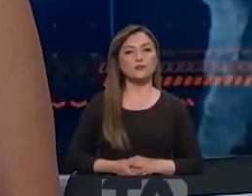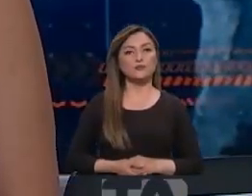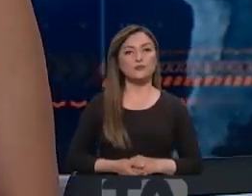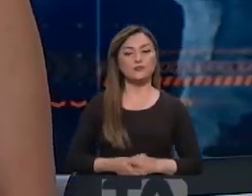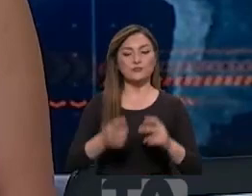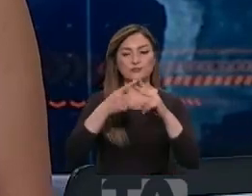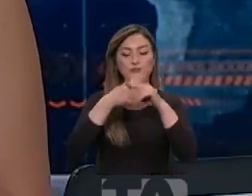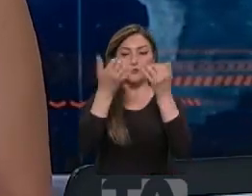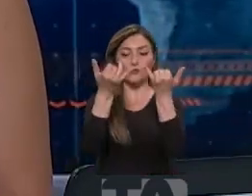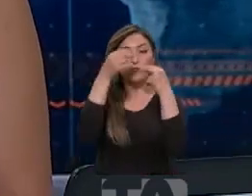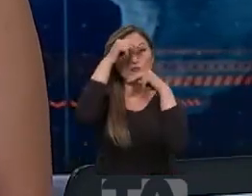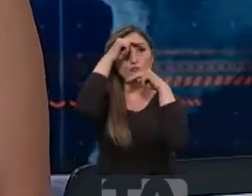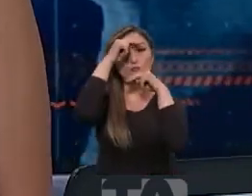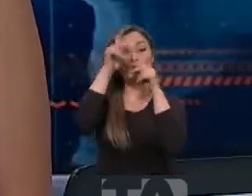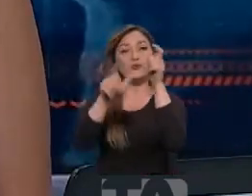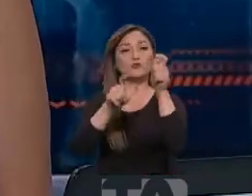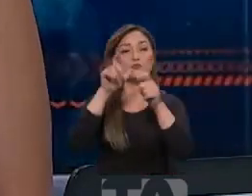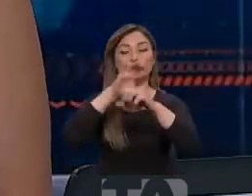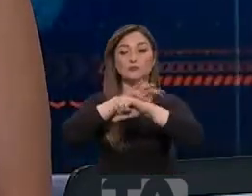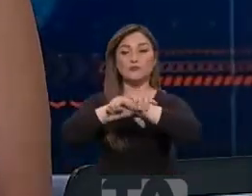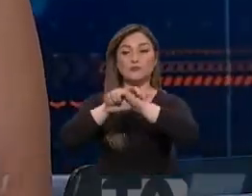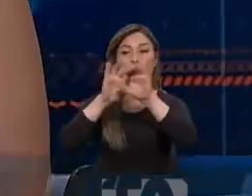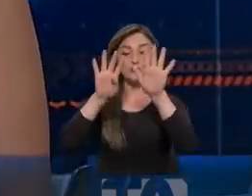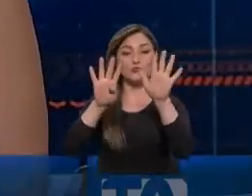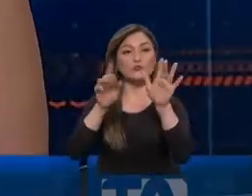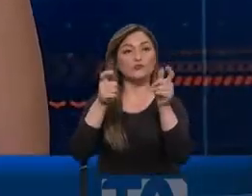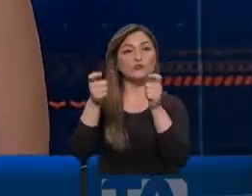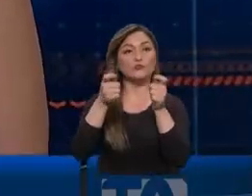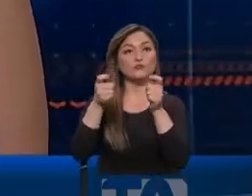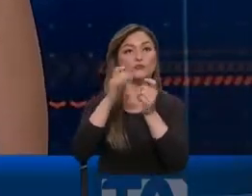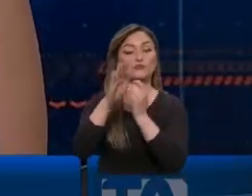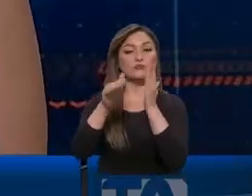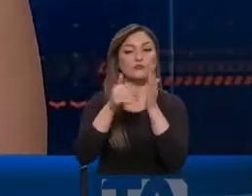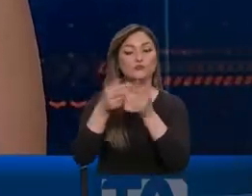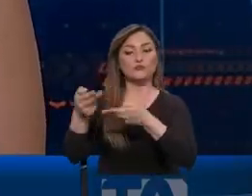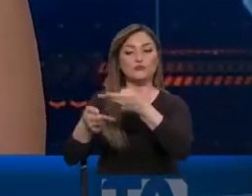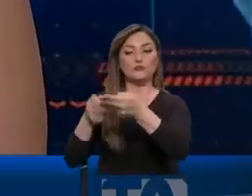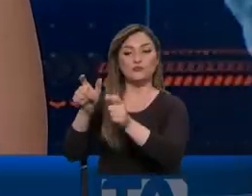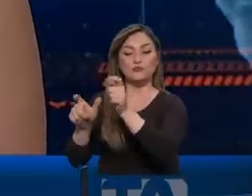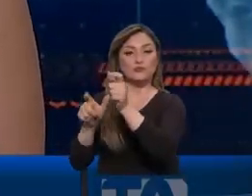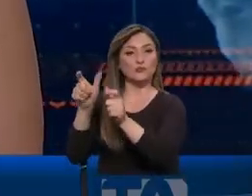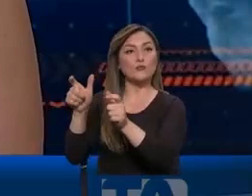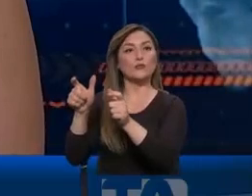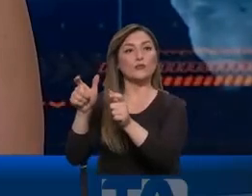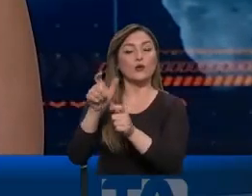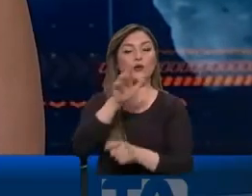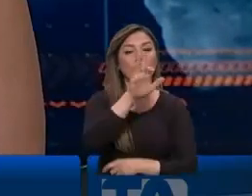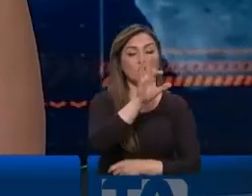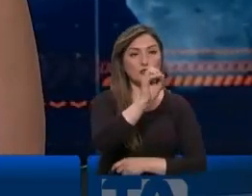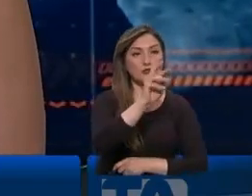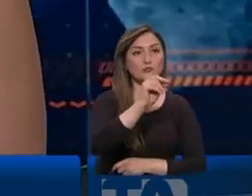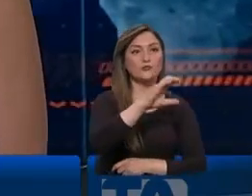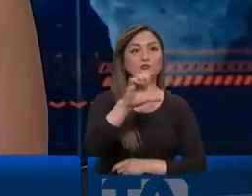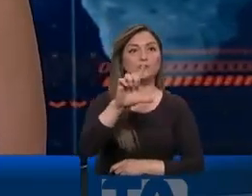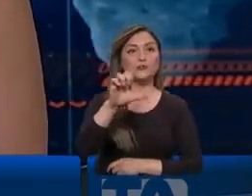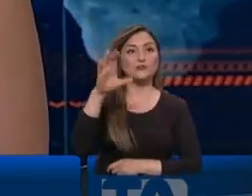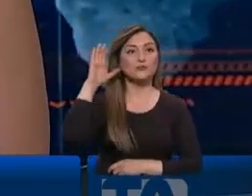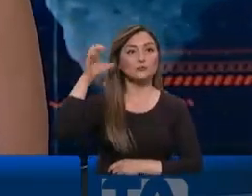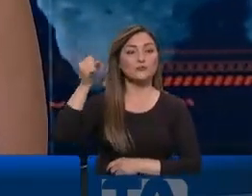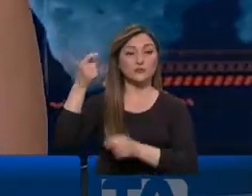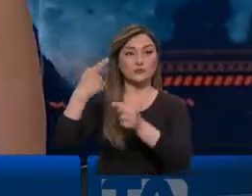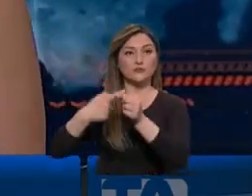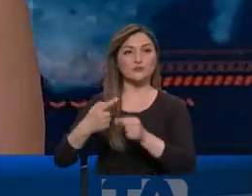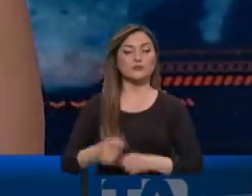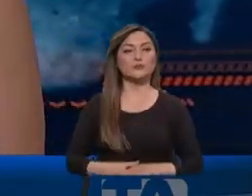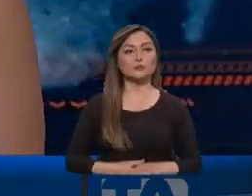Aquí empezamos. 9 personas fueron detenidas en varios operativos contra el tráfico de migrantes realizado en la troncal Cuenca y Quito. Joana